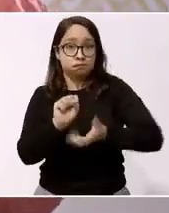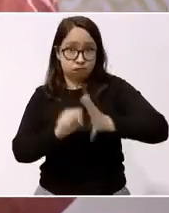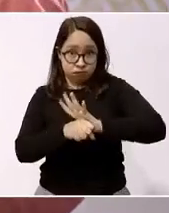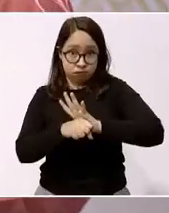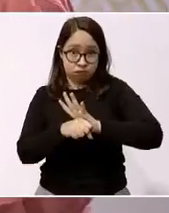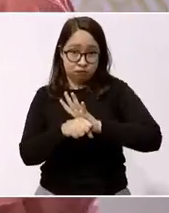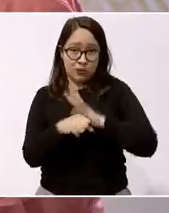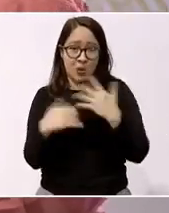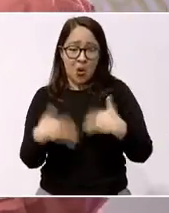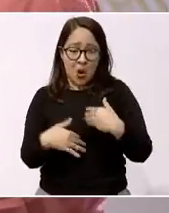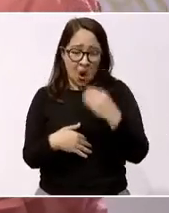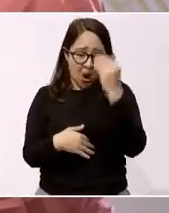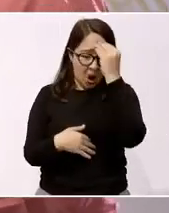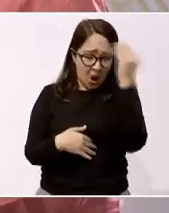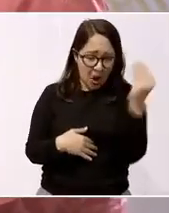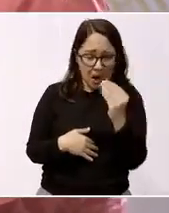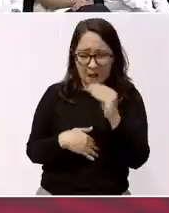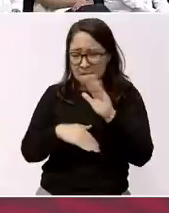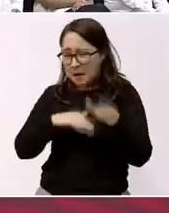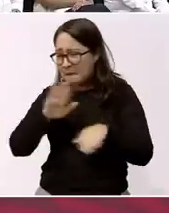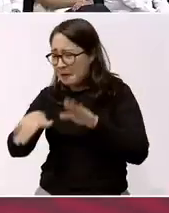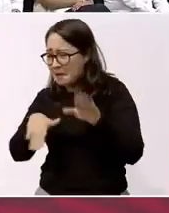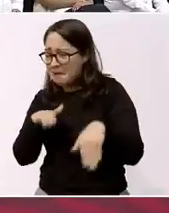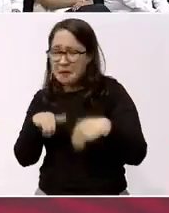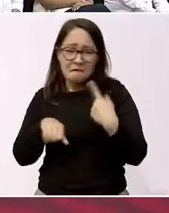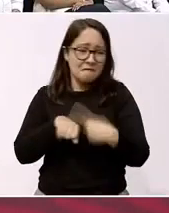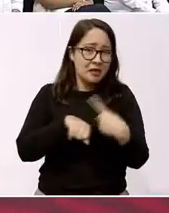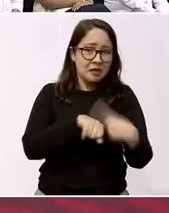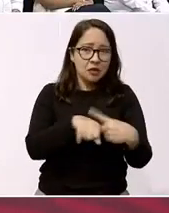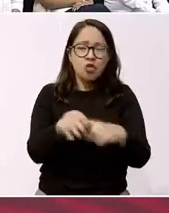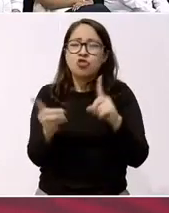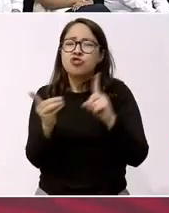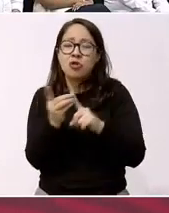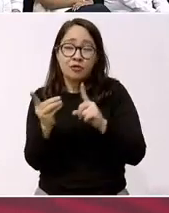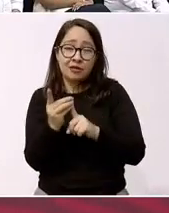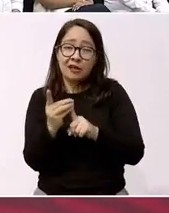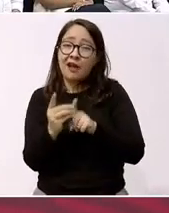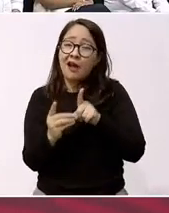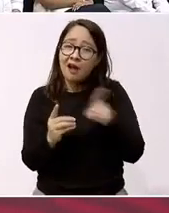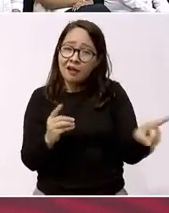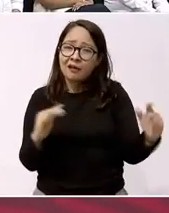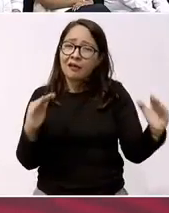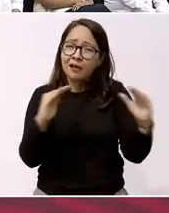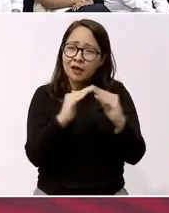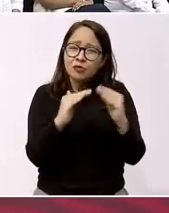hay más desgracias, es en los asilos de ancianos